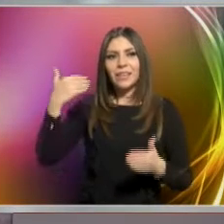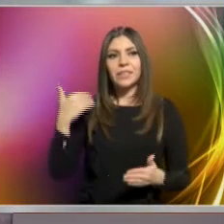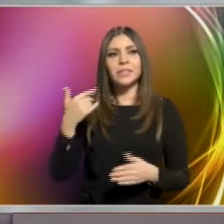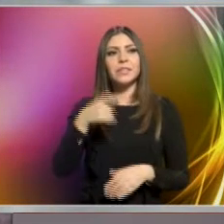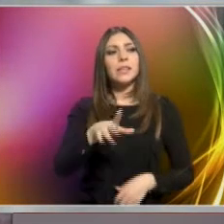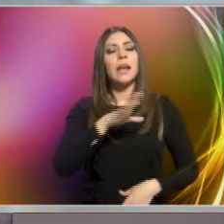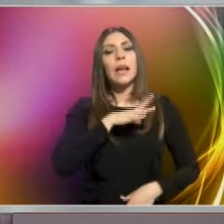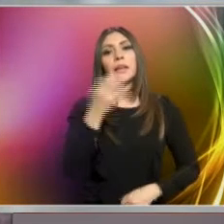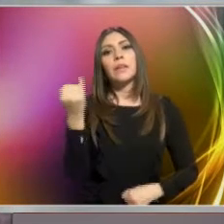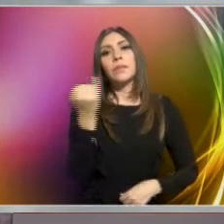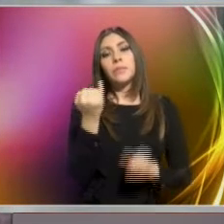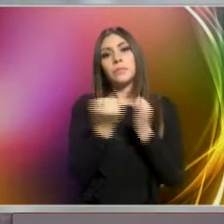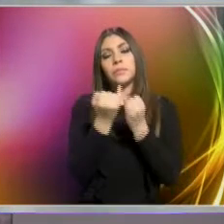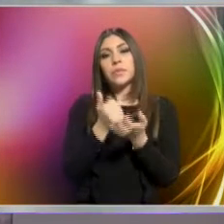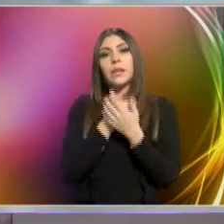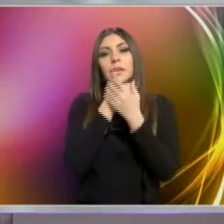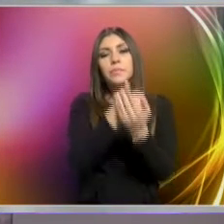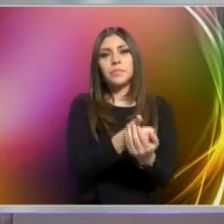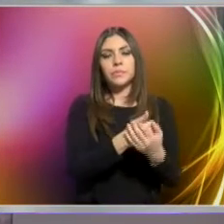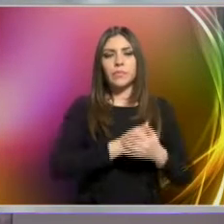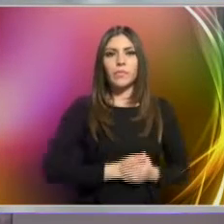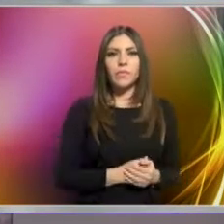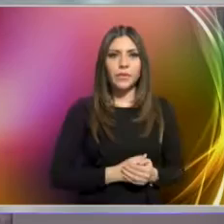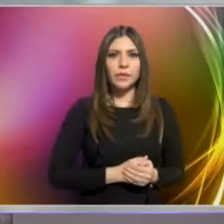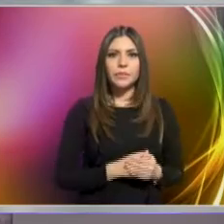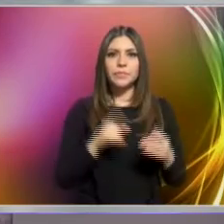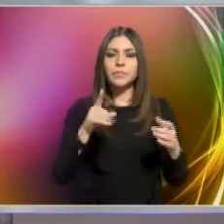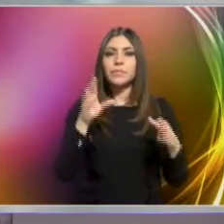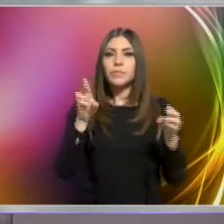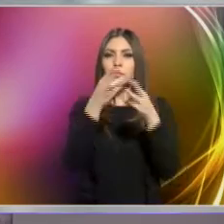una colaboración ahí